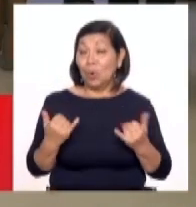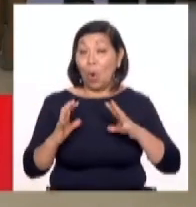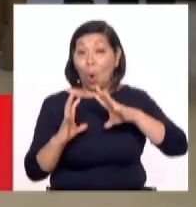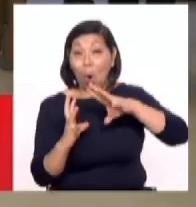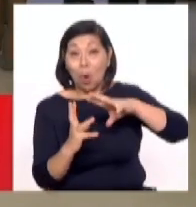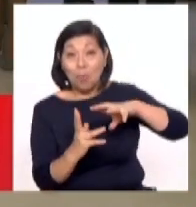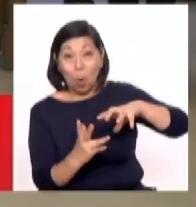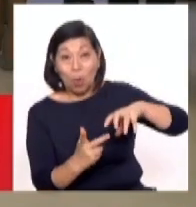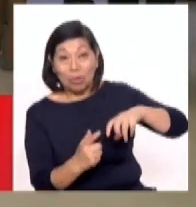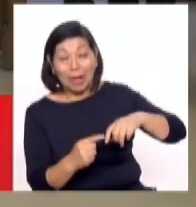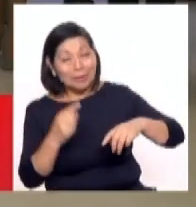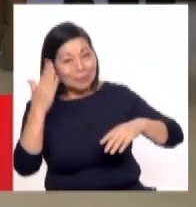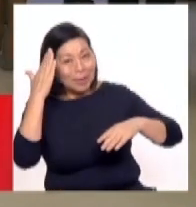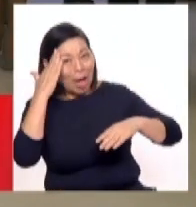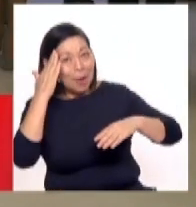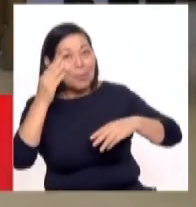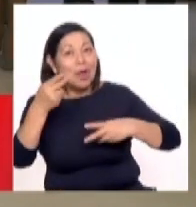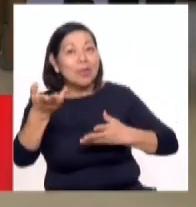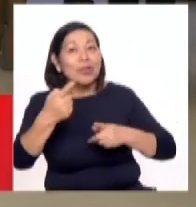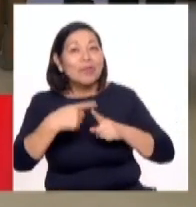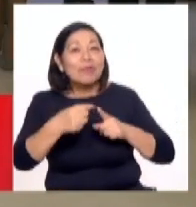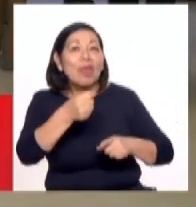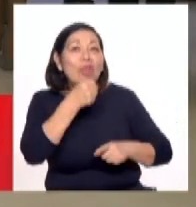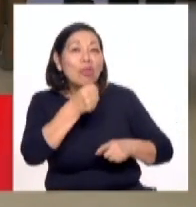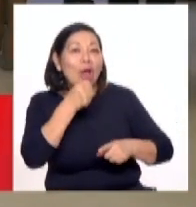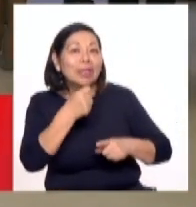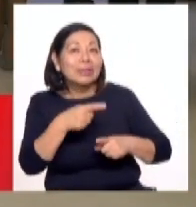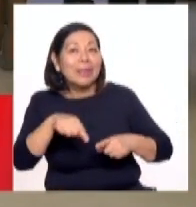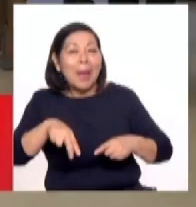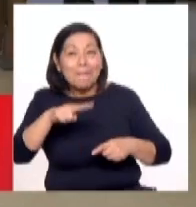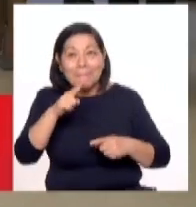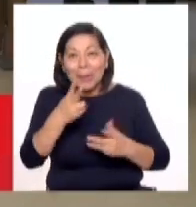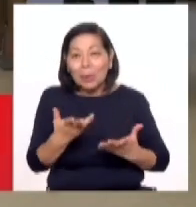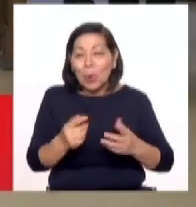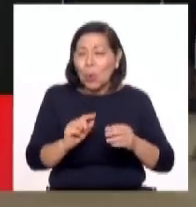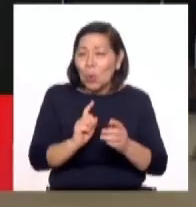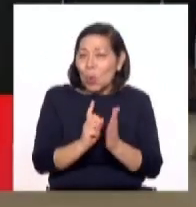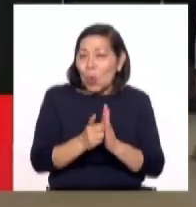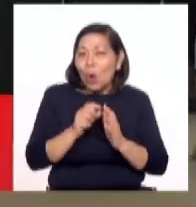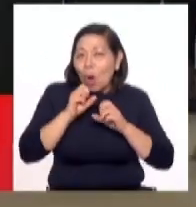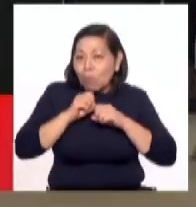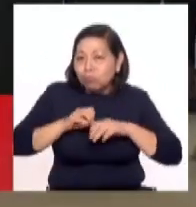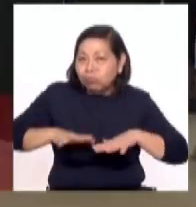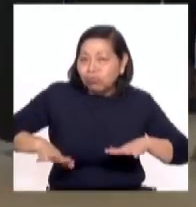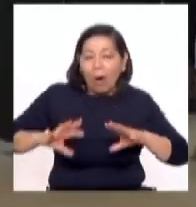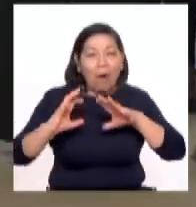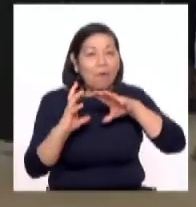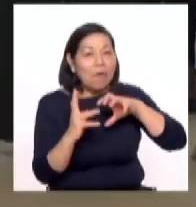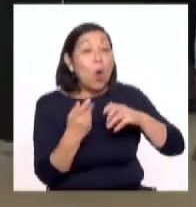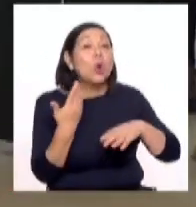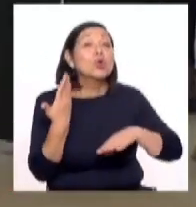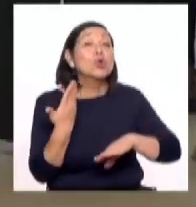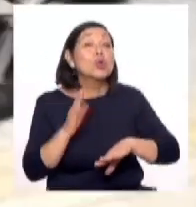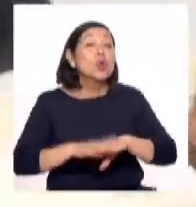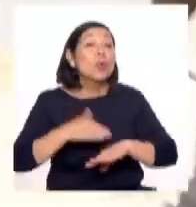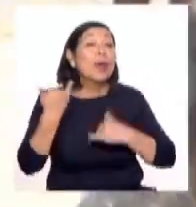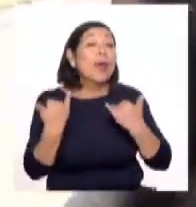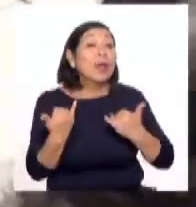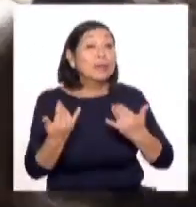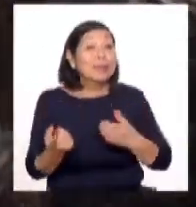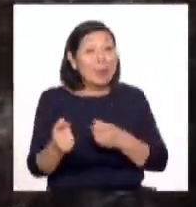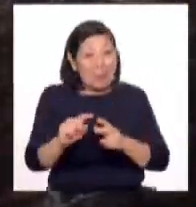mundo sigue de cerca el escándalo del Ministerio Público y actualiza minuto a minuto la información sobre este caso que